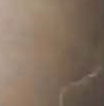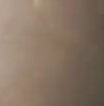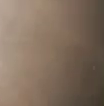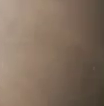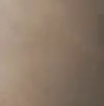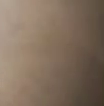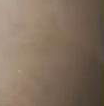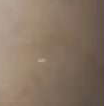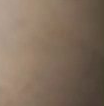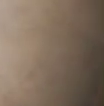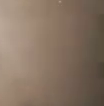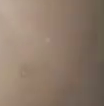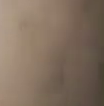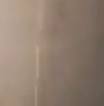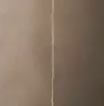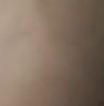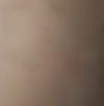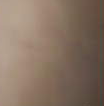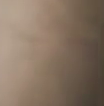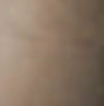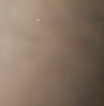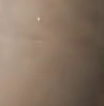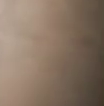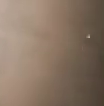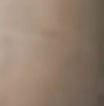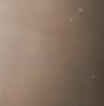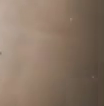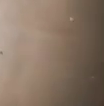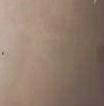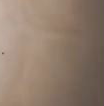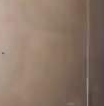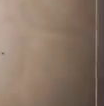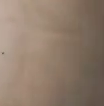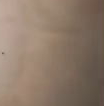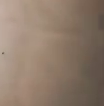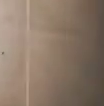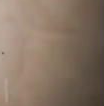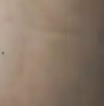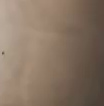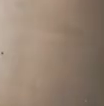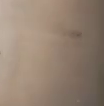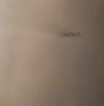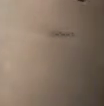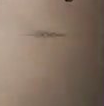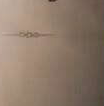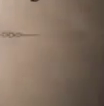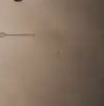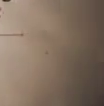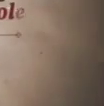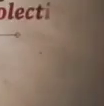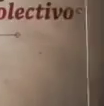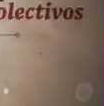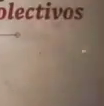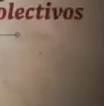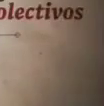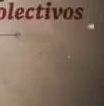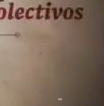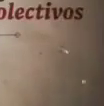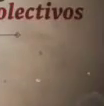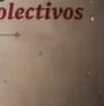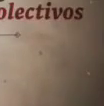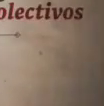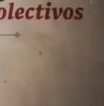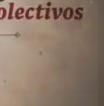hasta 1931 que se promulgó la Ley Federal del Trabajo, que reconoció a los sindicatos el derecho a